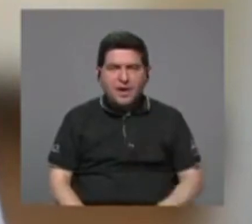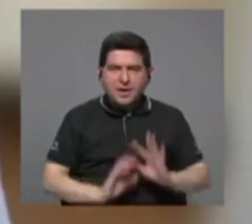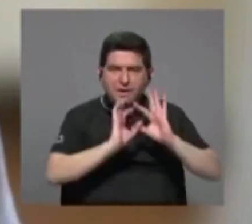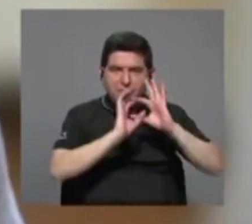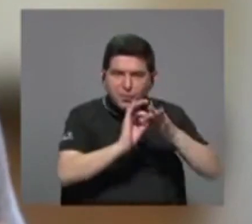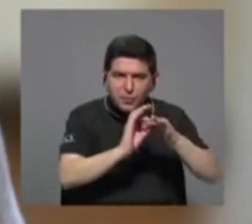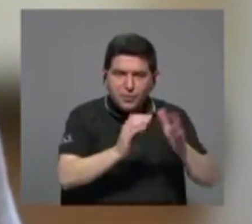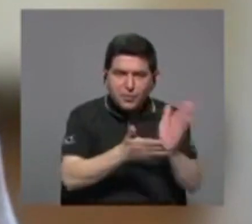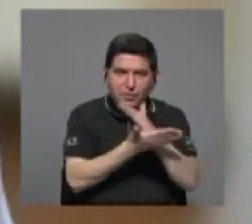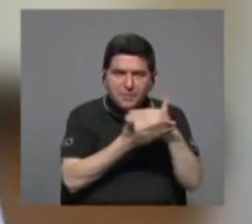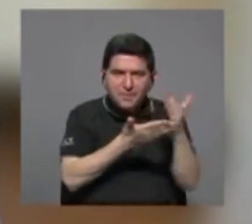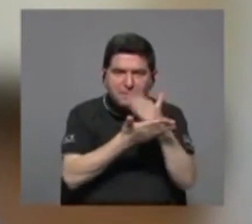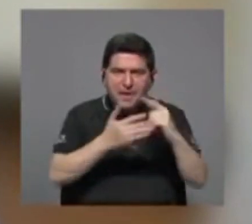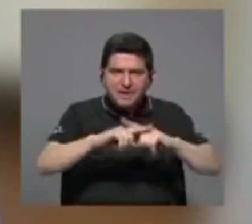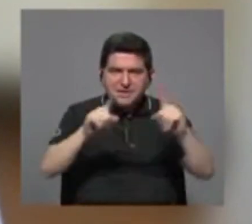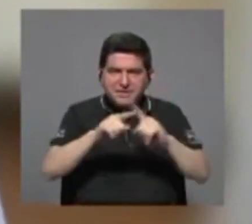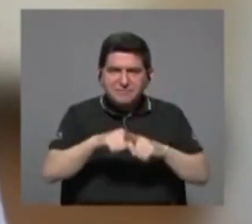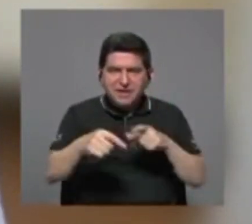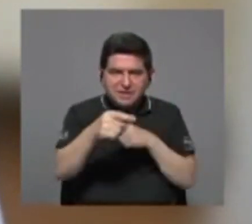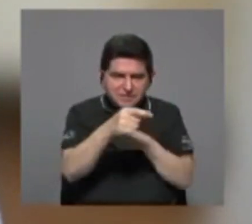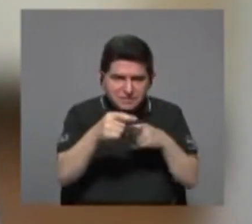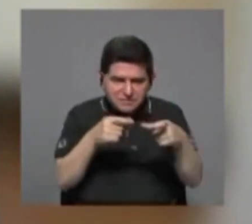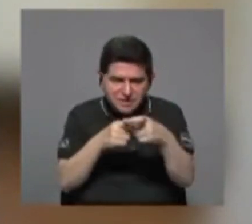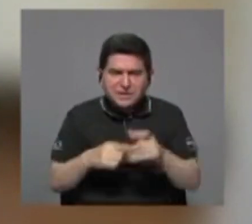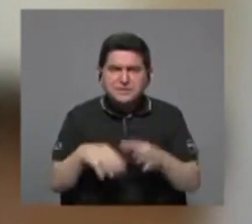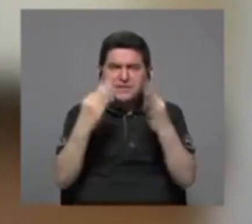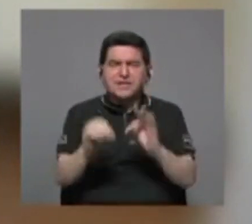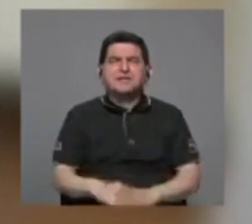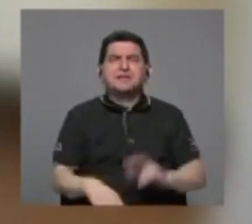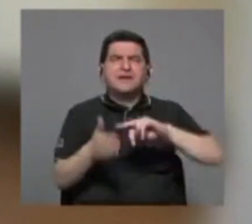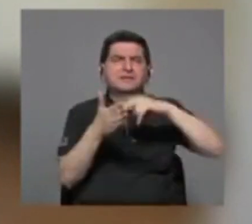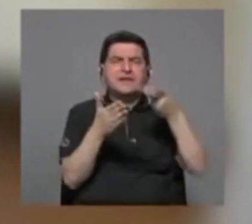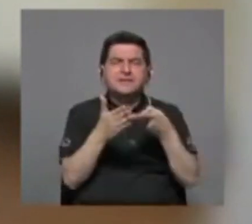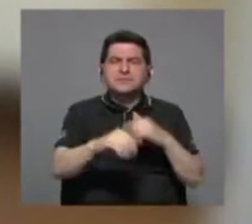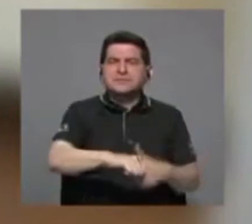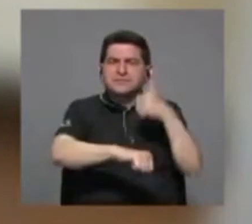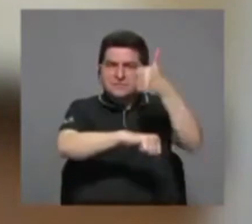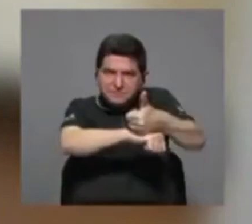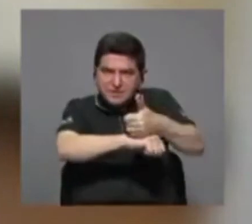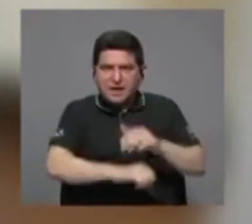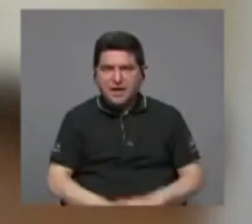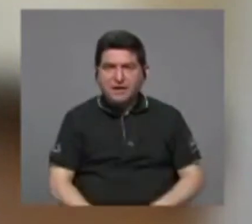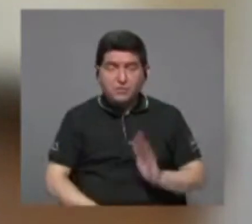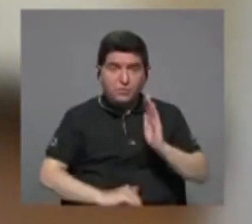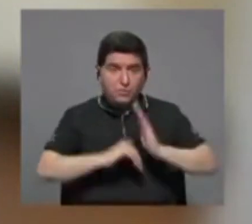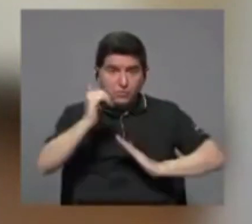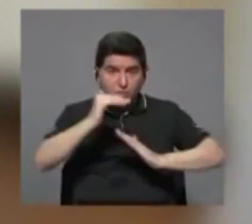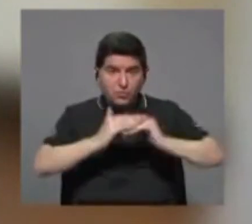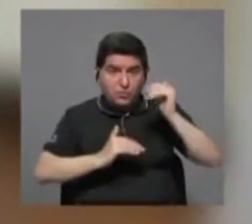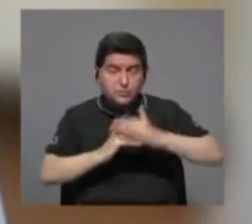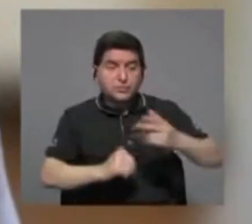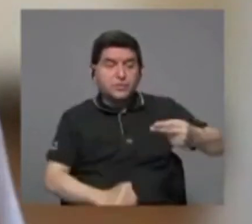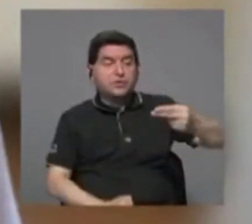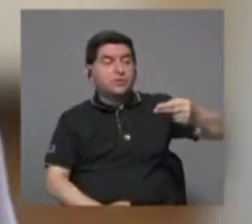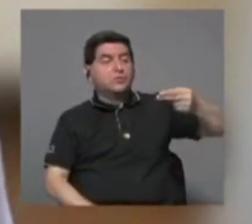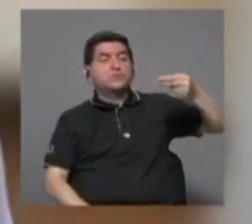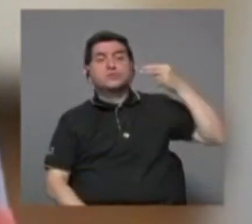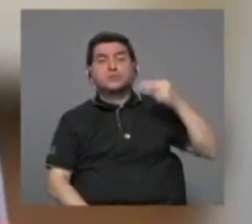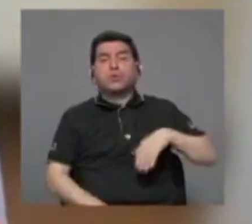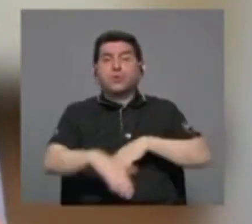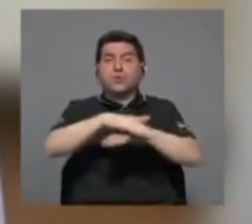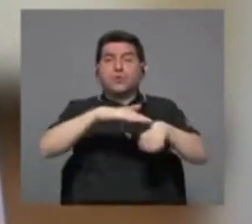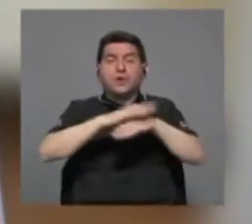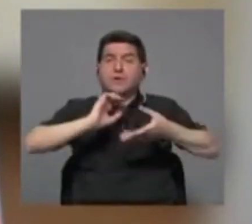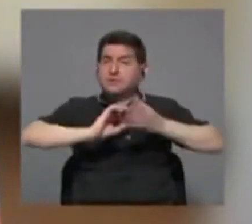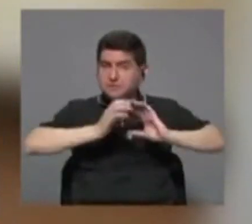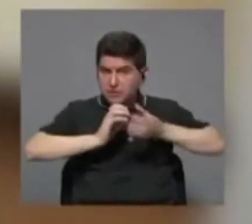distintas piezas del rompecabezas y les procura dar un sentido, procura construir una historia sustentada en